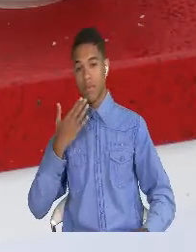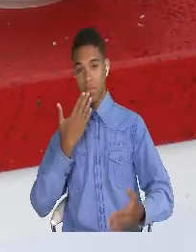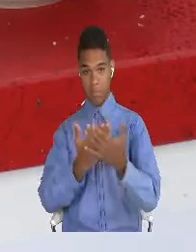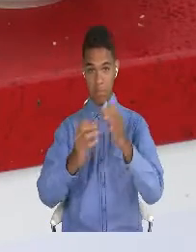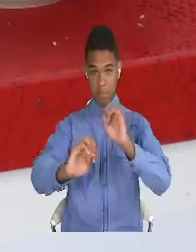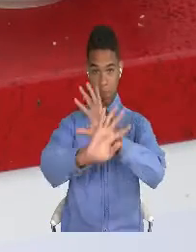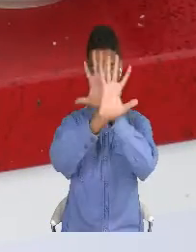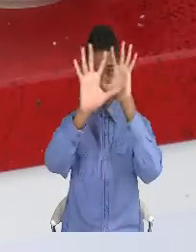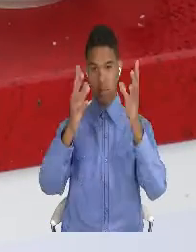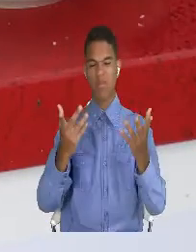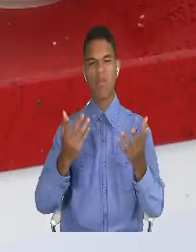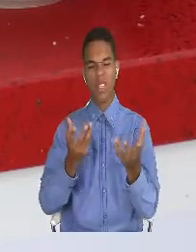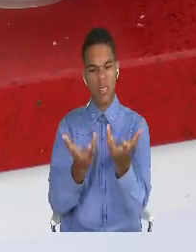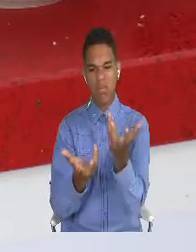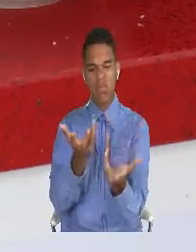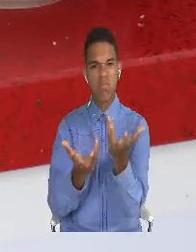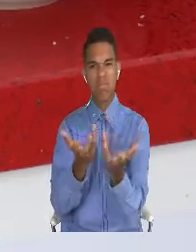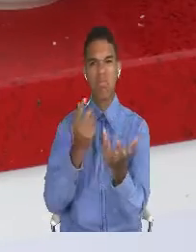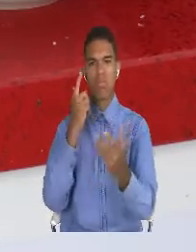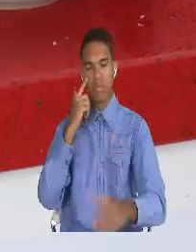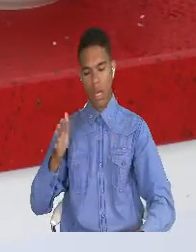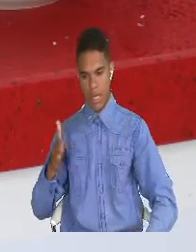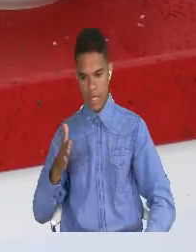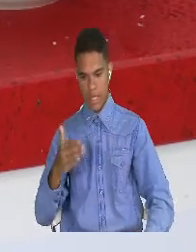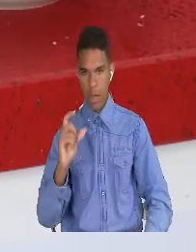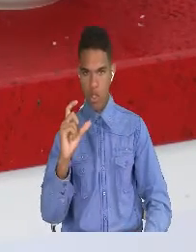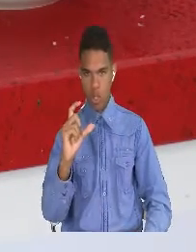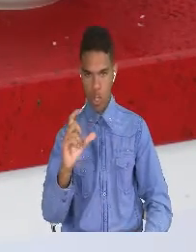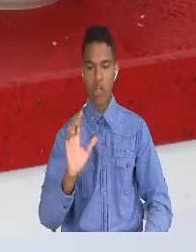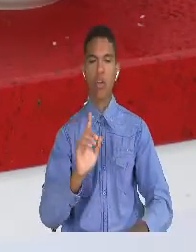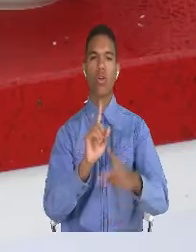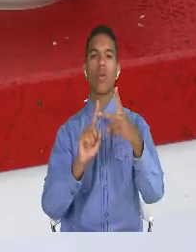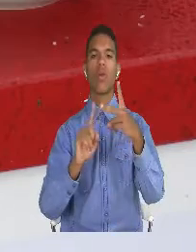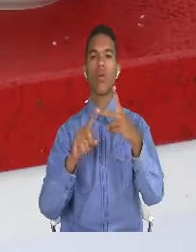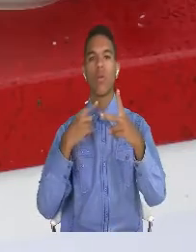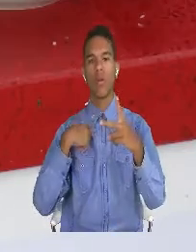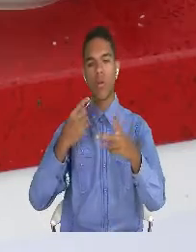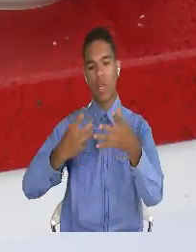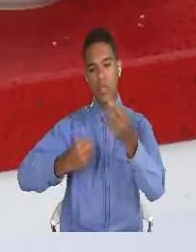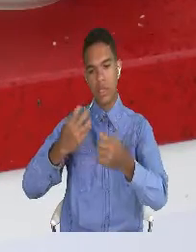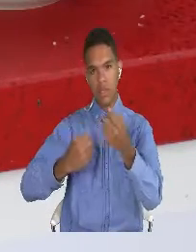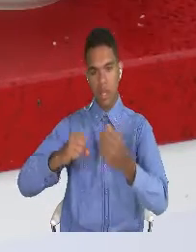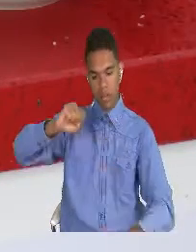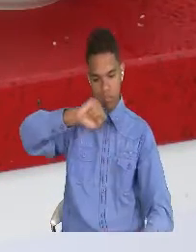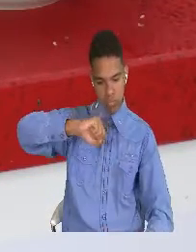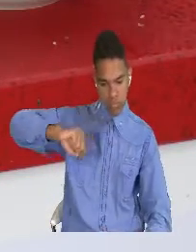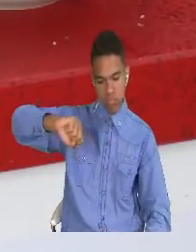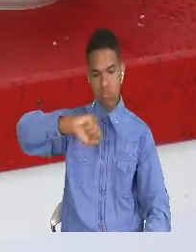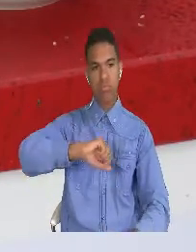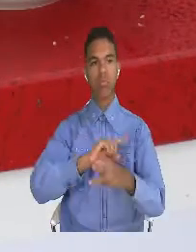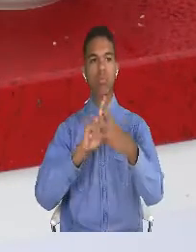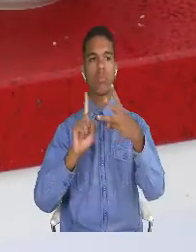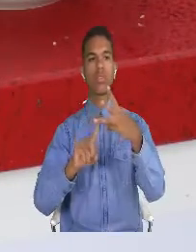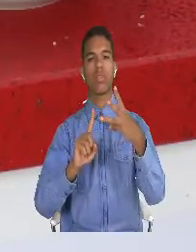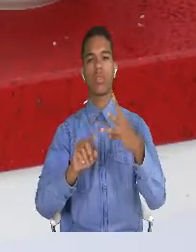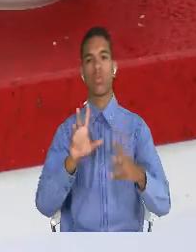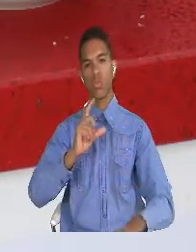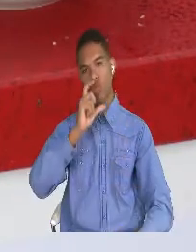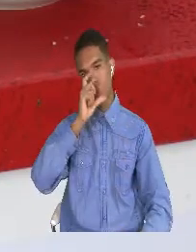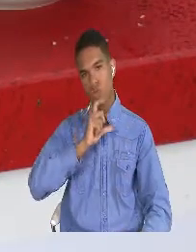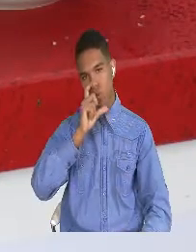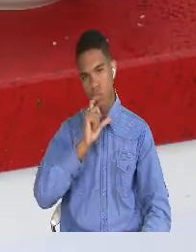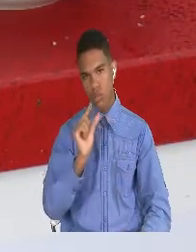ya prelisto. Traje un queso azul, crema de leche, bechamel, traje una tocineta que tengo por acá y traje